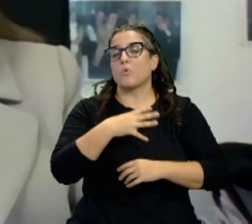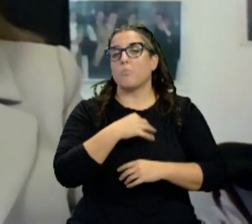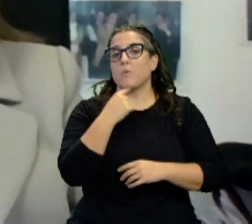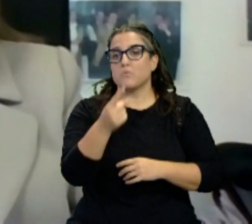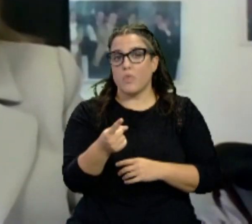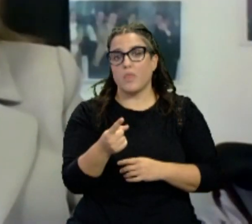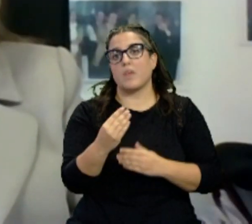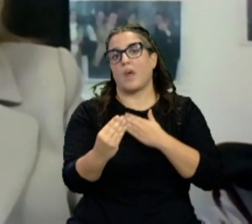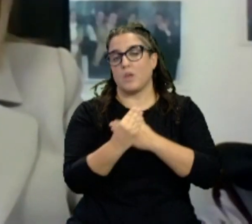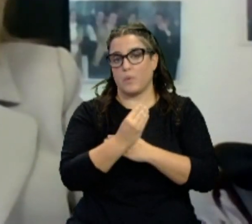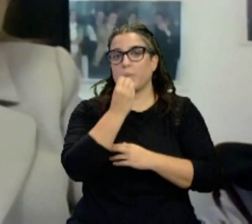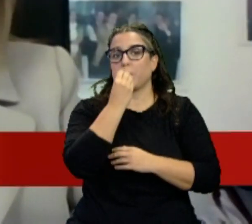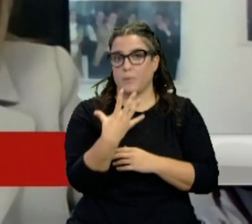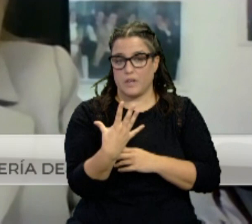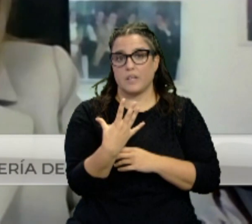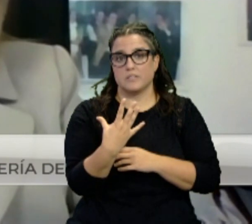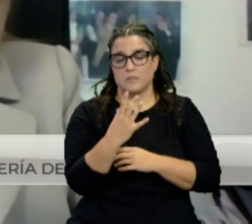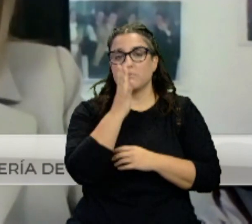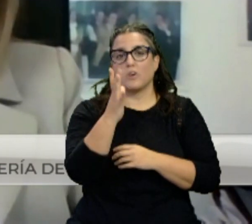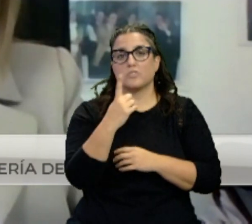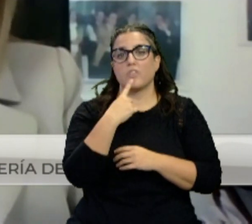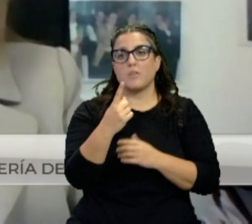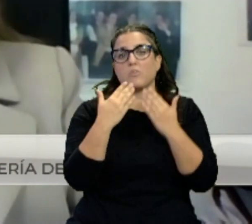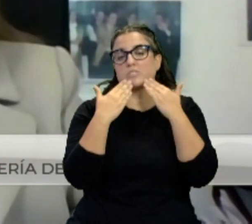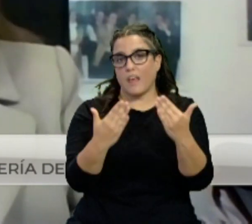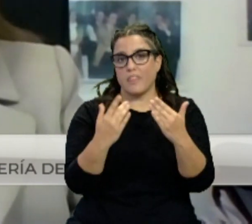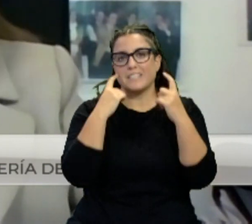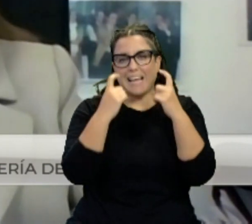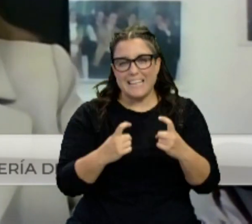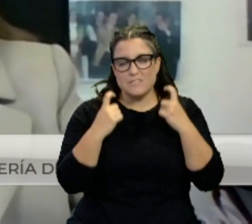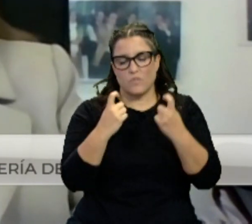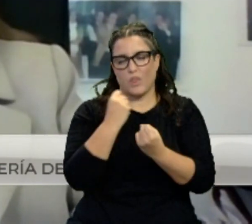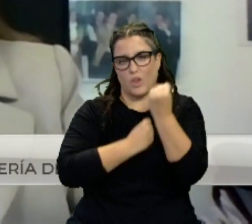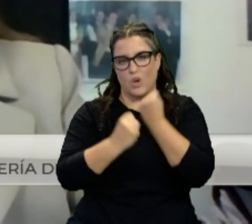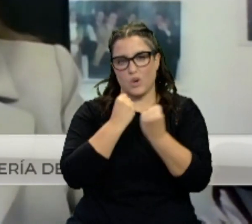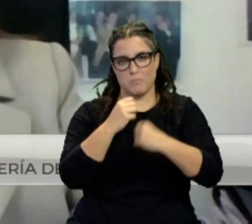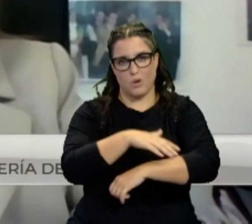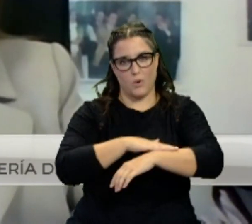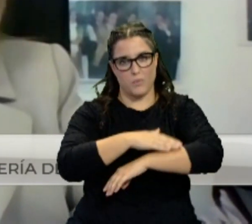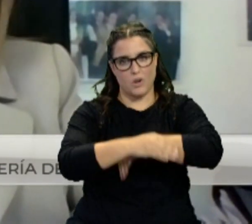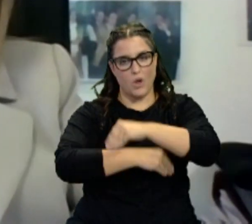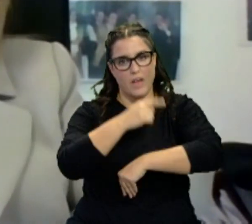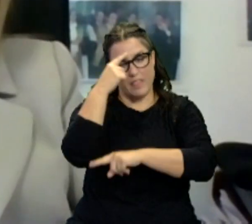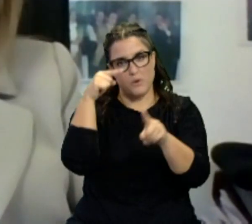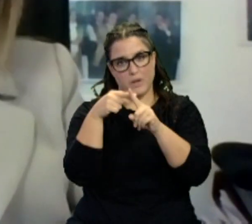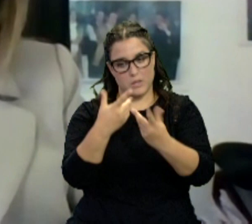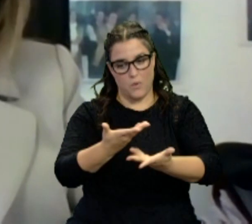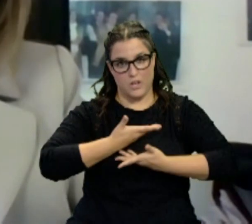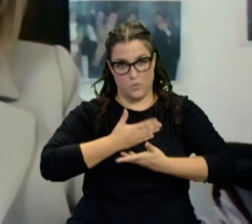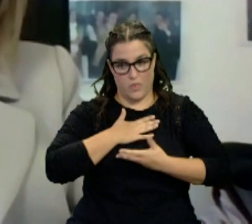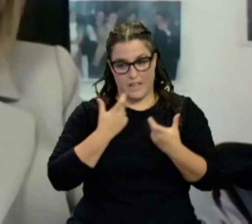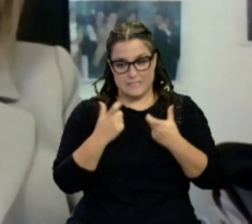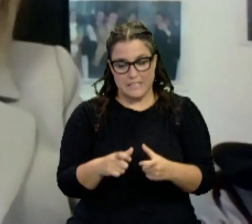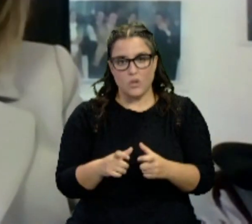unas buenas ayudas y desde luego agradecemos el esfuerzo económico que ha hecho el Gobierno para ayudar al sector, pero sí que hay